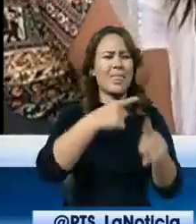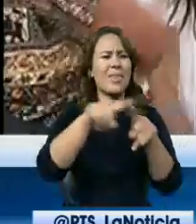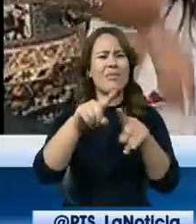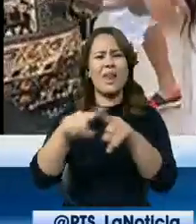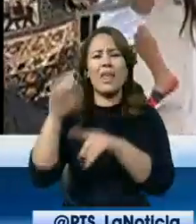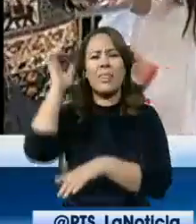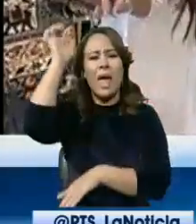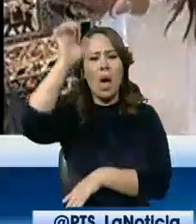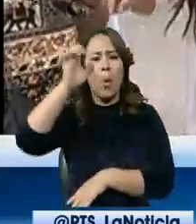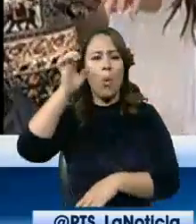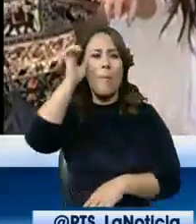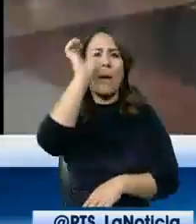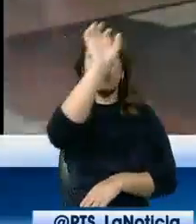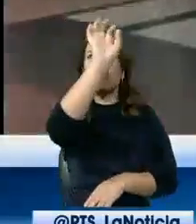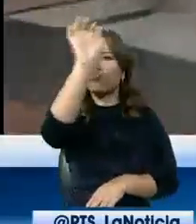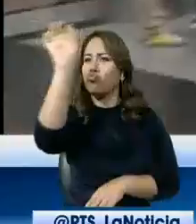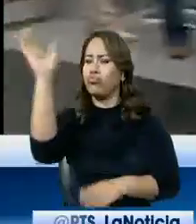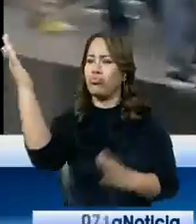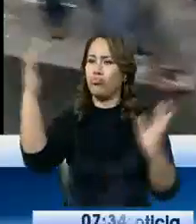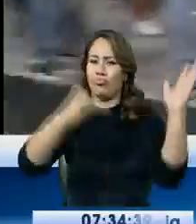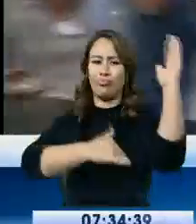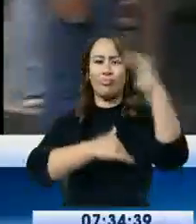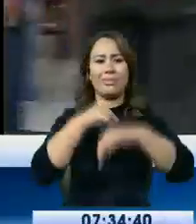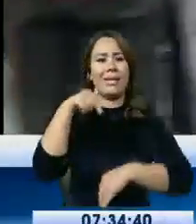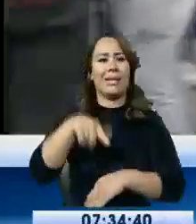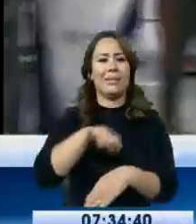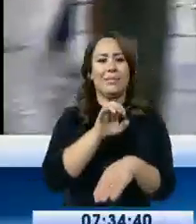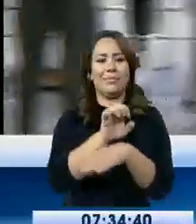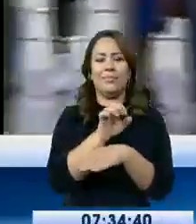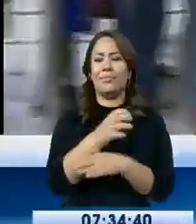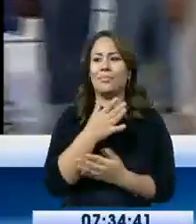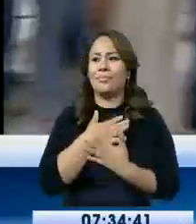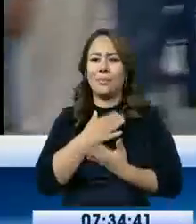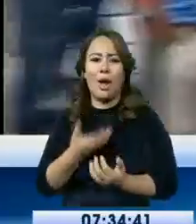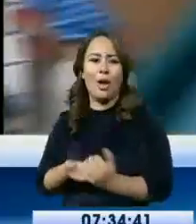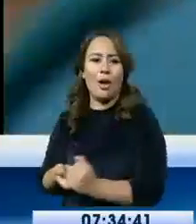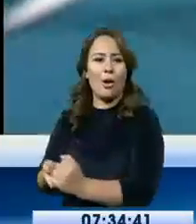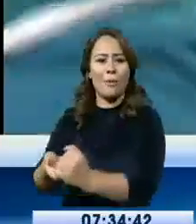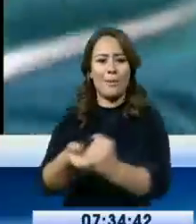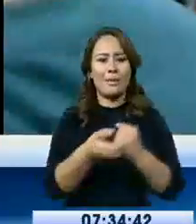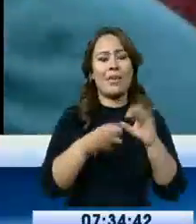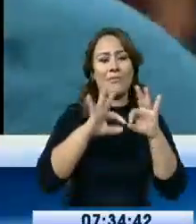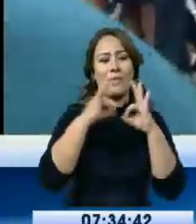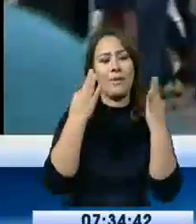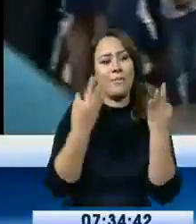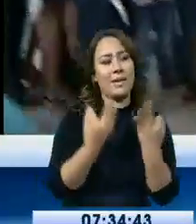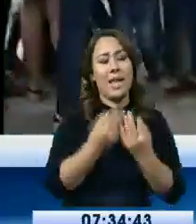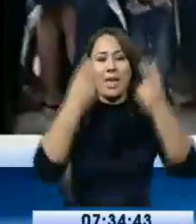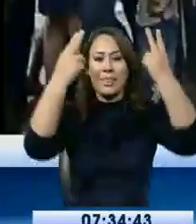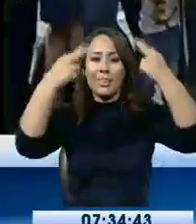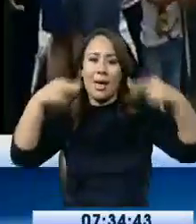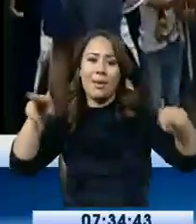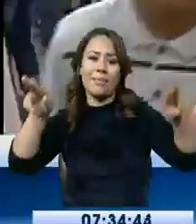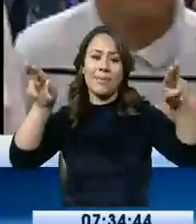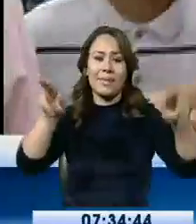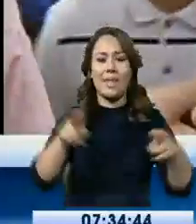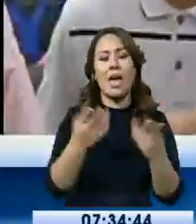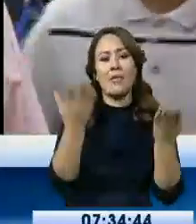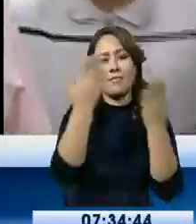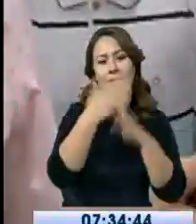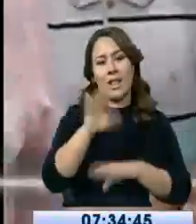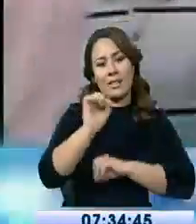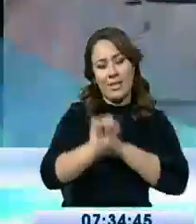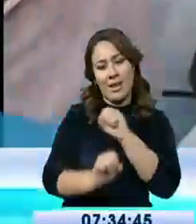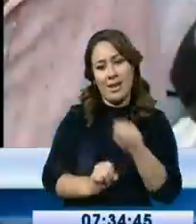de Europa. Llegaron al país para compartir con sus familiares la Navidad y el fin de año. Disfrutar